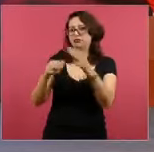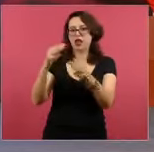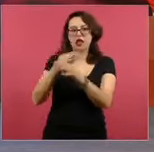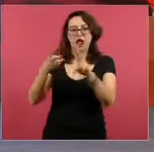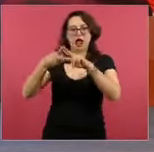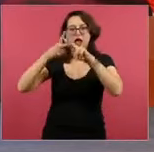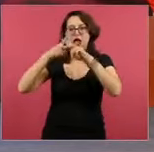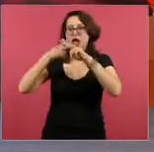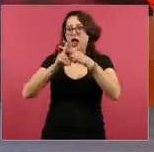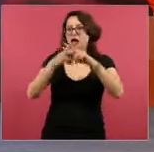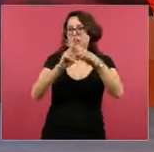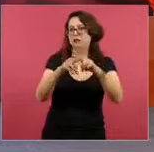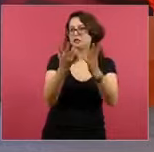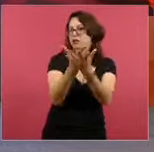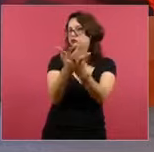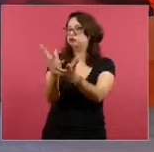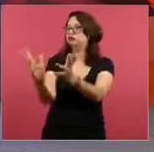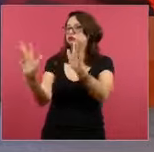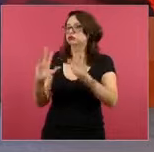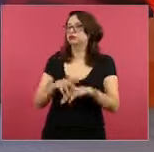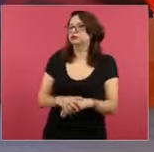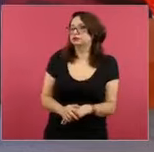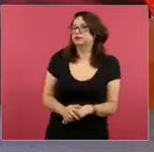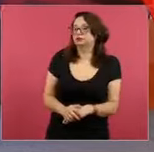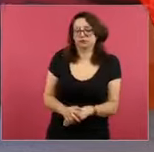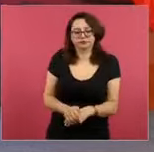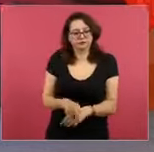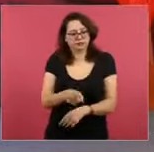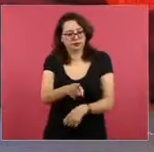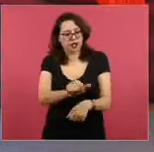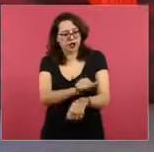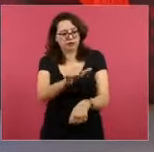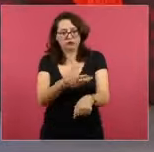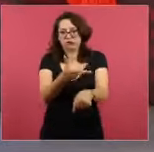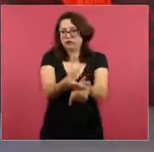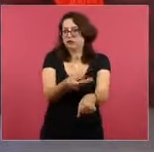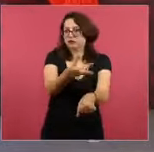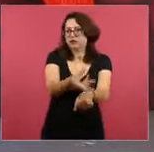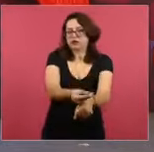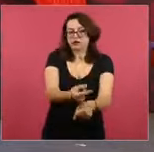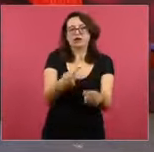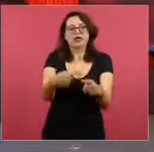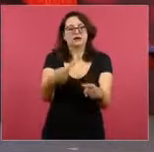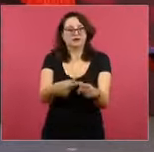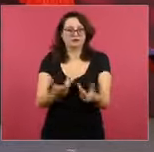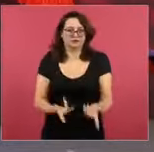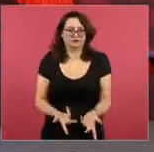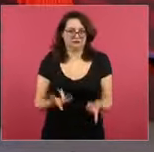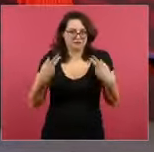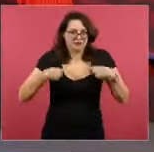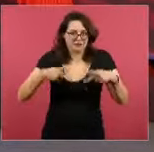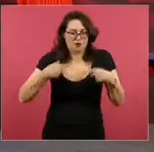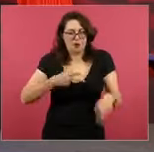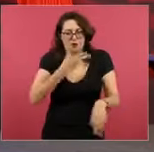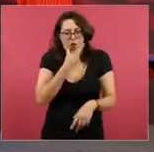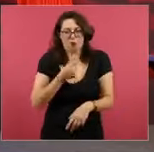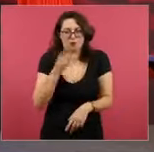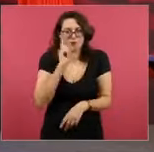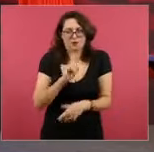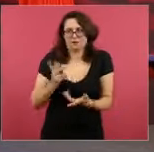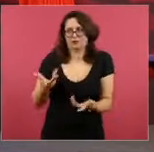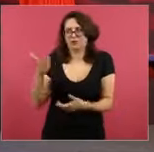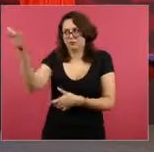significa que ya el taller mecánico resuelva los problemas. Entonces, aquí puede haber libros de proyectos de nuestros saberes, de